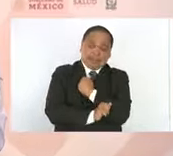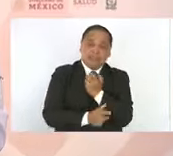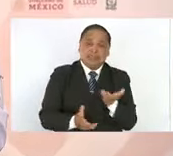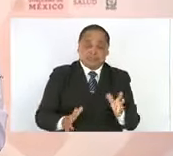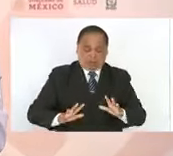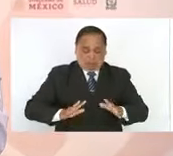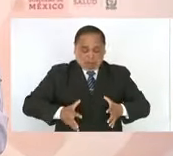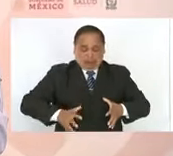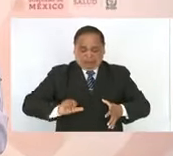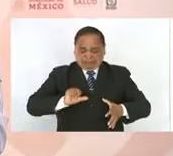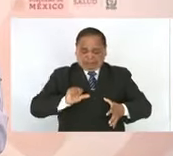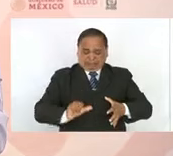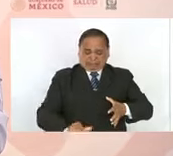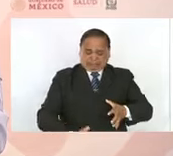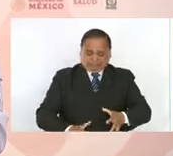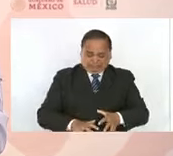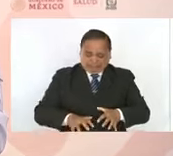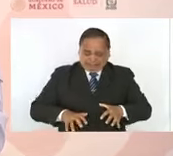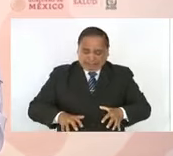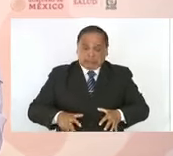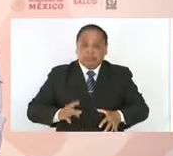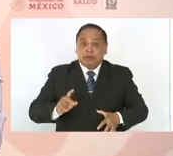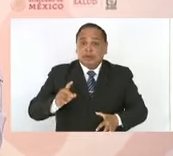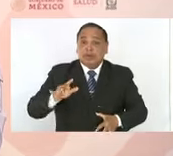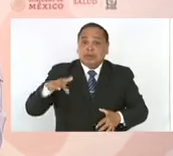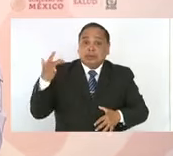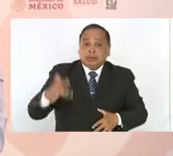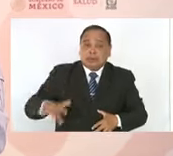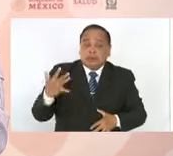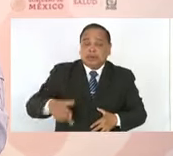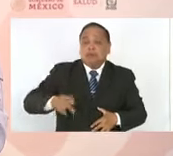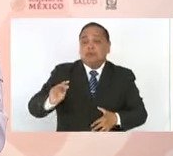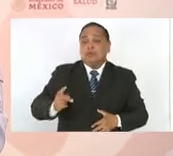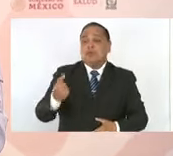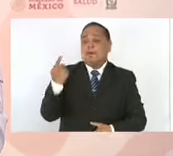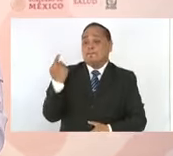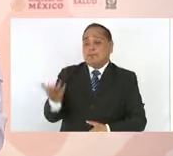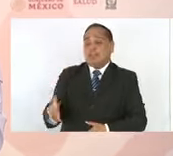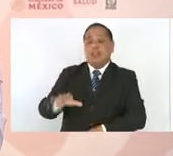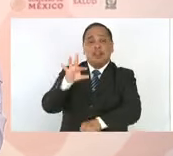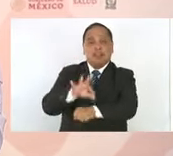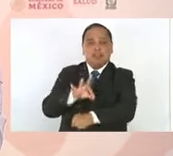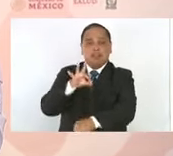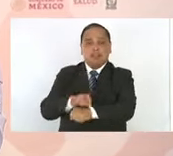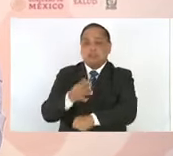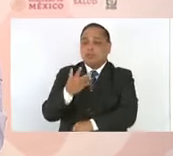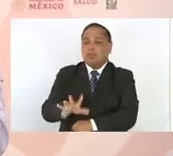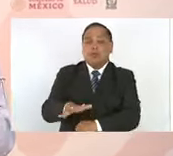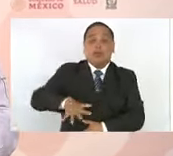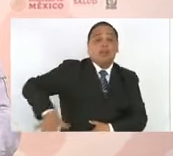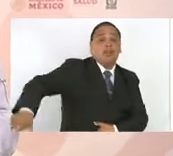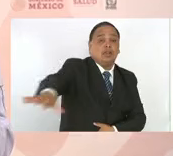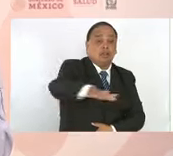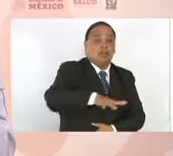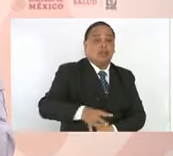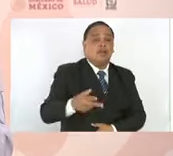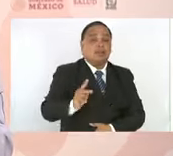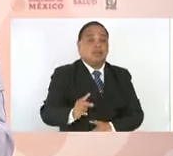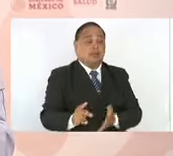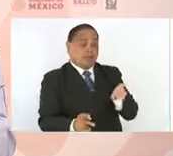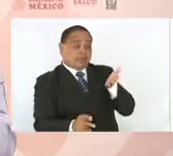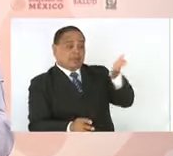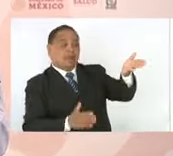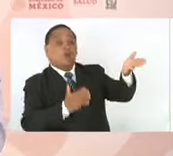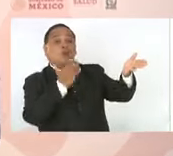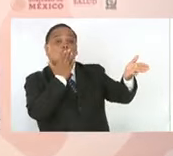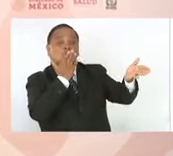delicada, que era en ese momento el único médico especialista en toda la región y que afortunadamente todo salió bien. Y en su honor, al bebé